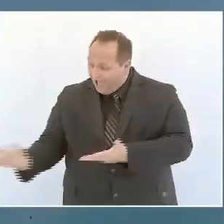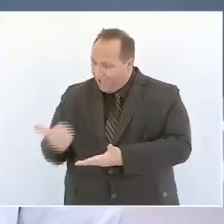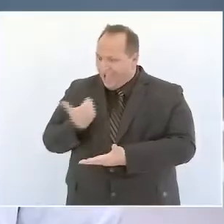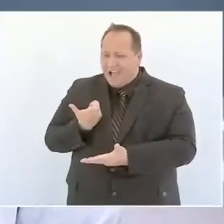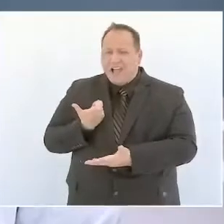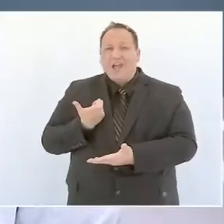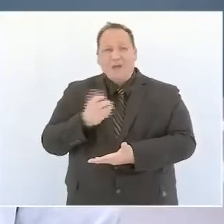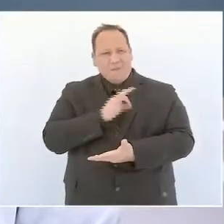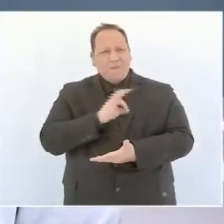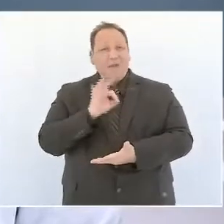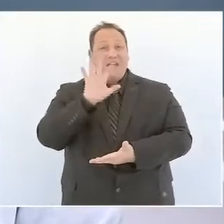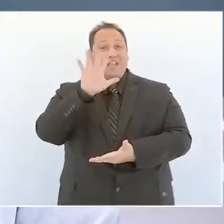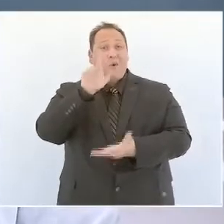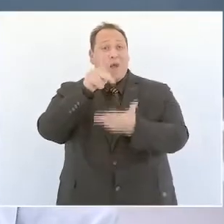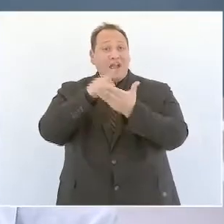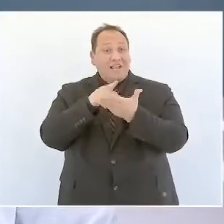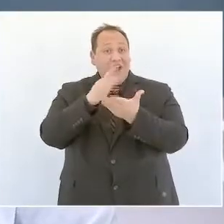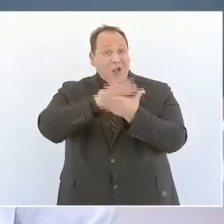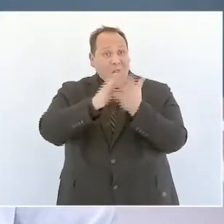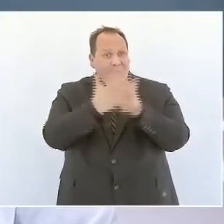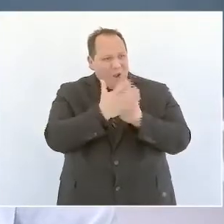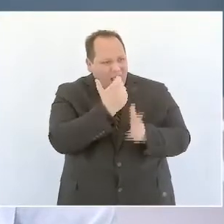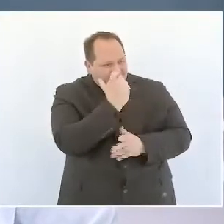comprar 50 kilos de tortilla.